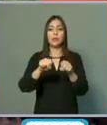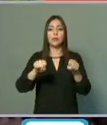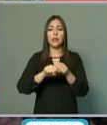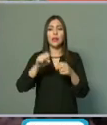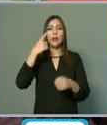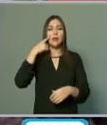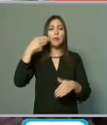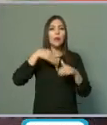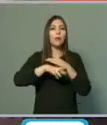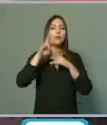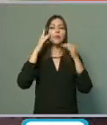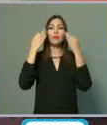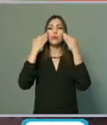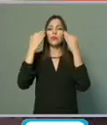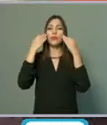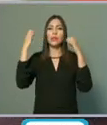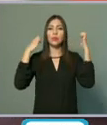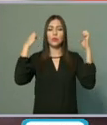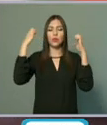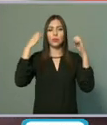temporales.